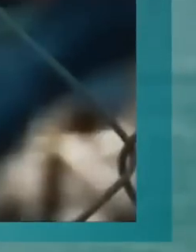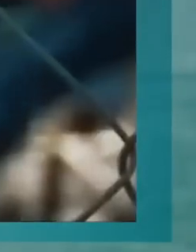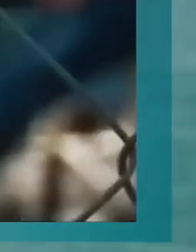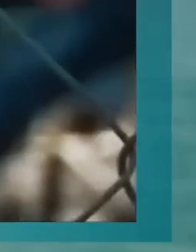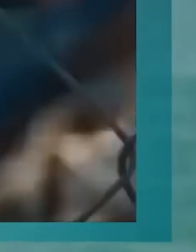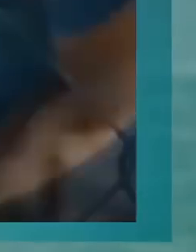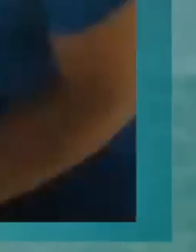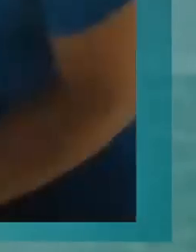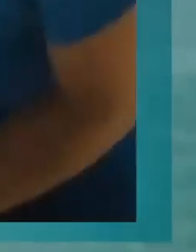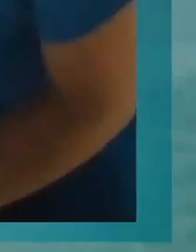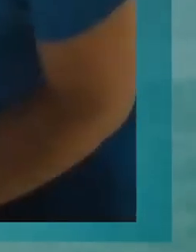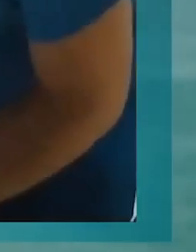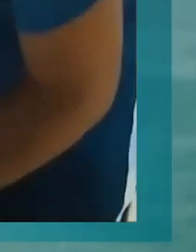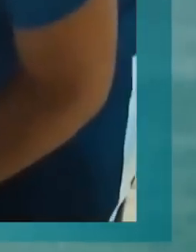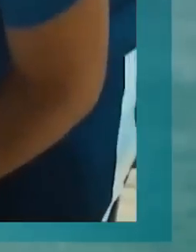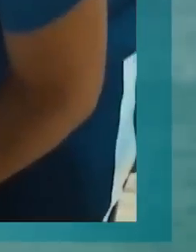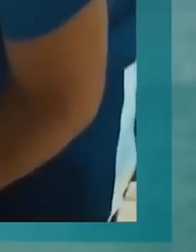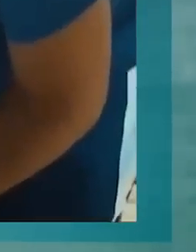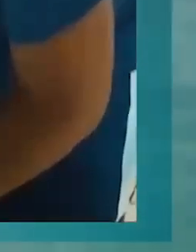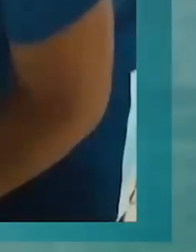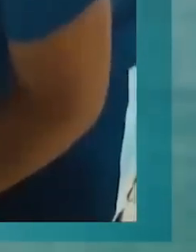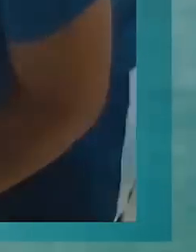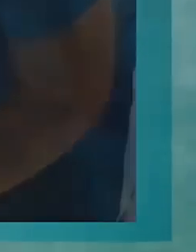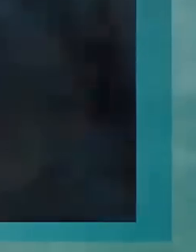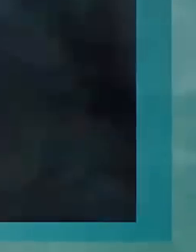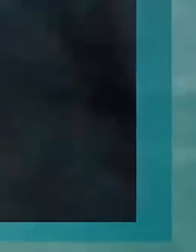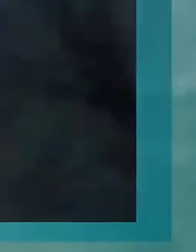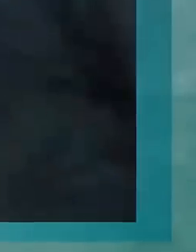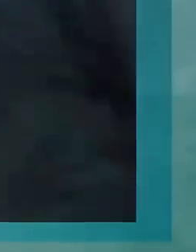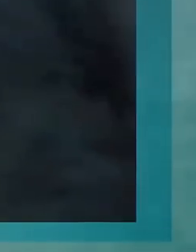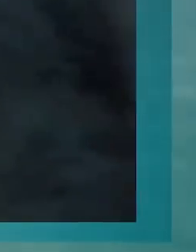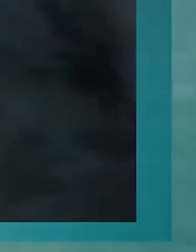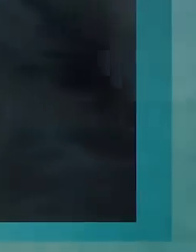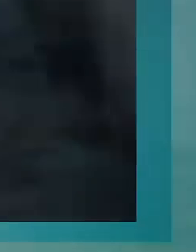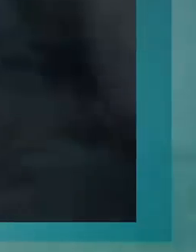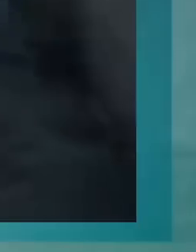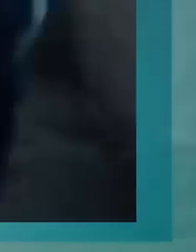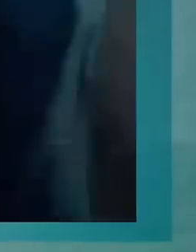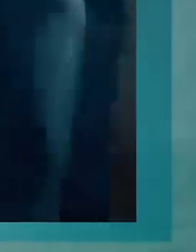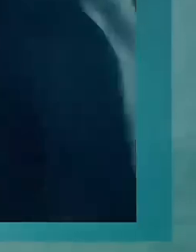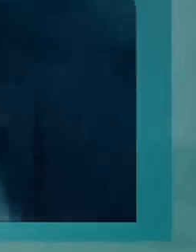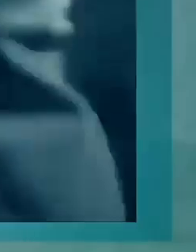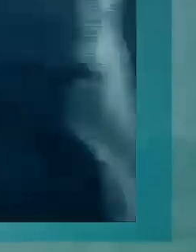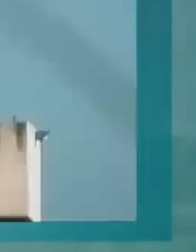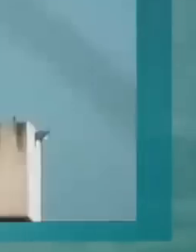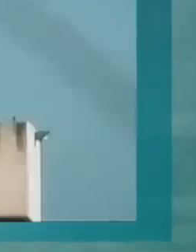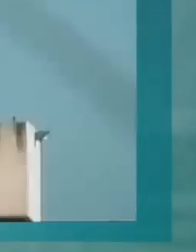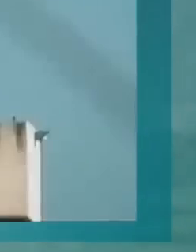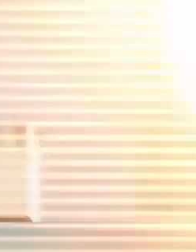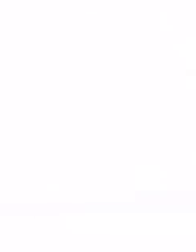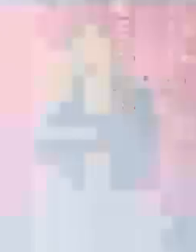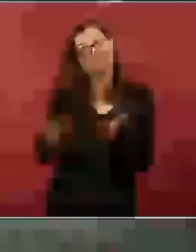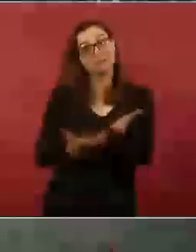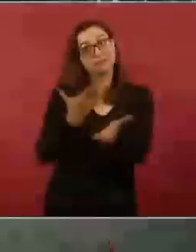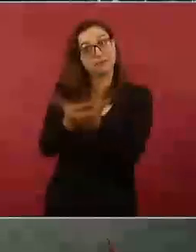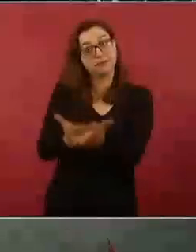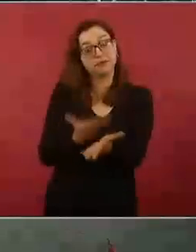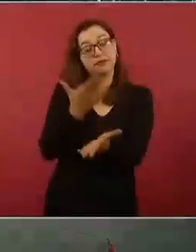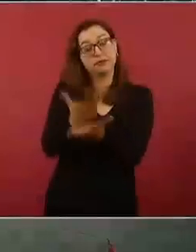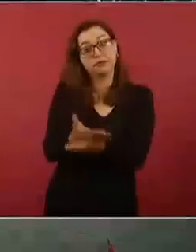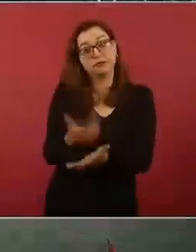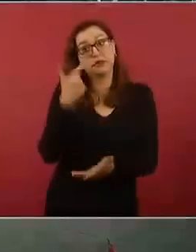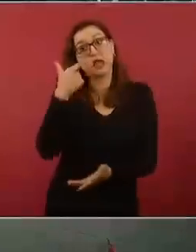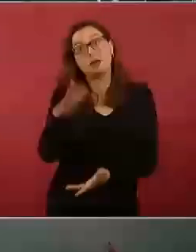prisión preventiva afecta sobre todo a personas que carecen de recursos para contar con una defensa privada. Ya